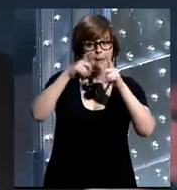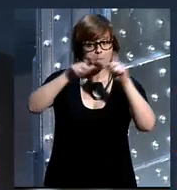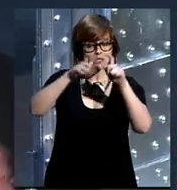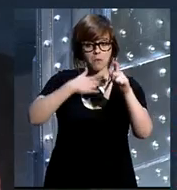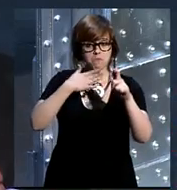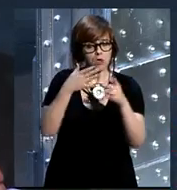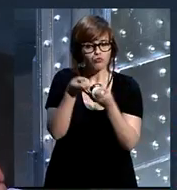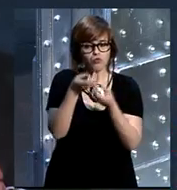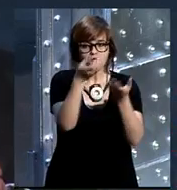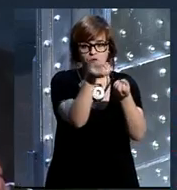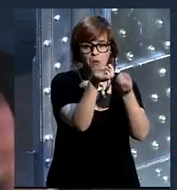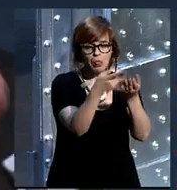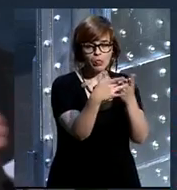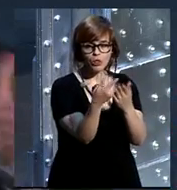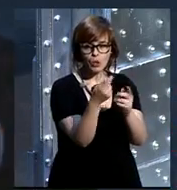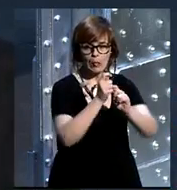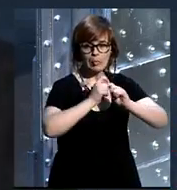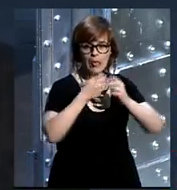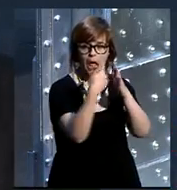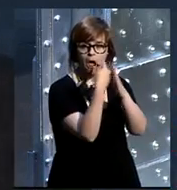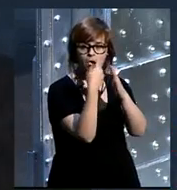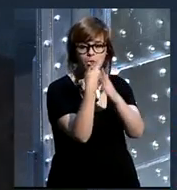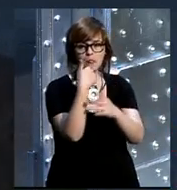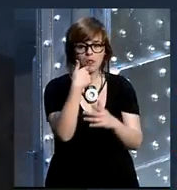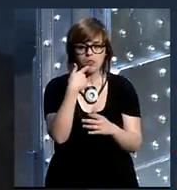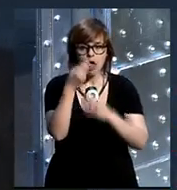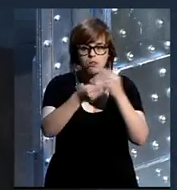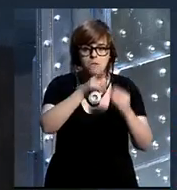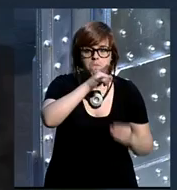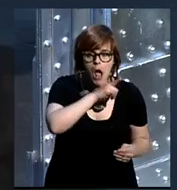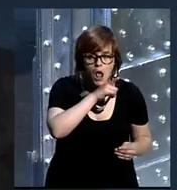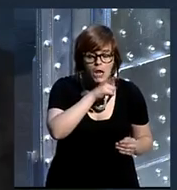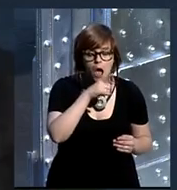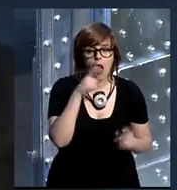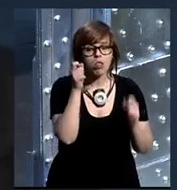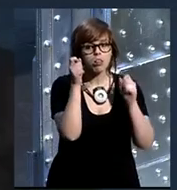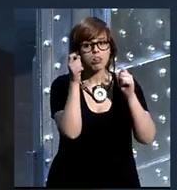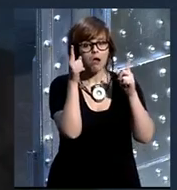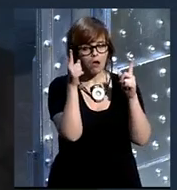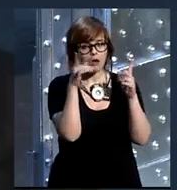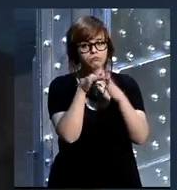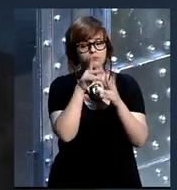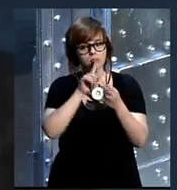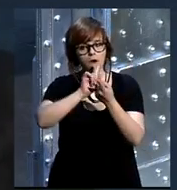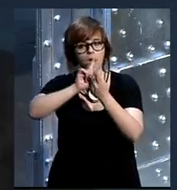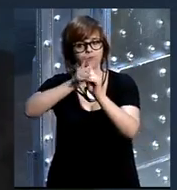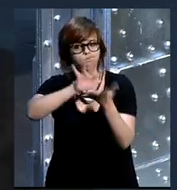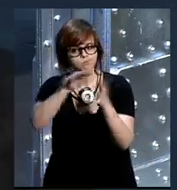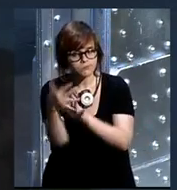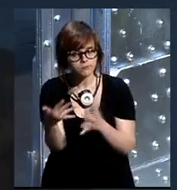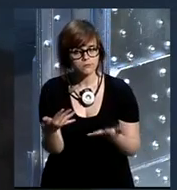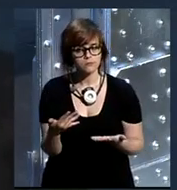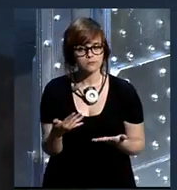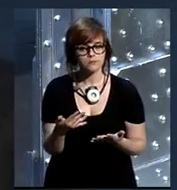recibido información diciéndonos que estábamos haciendo las cosas mal y por eso hemos empezado a hacer cosas de una forma totalmente distinta.